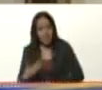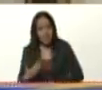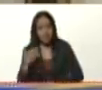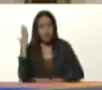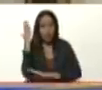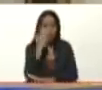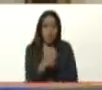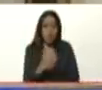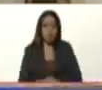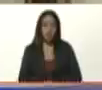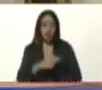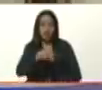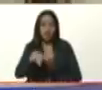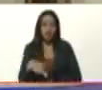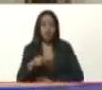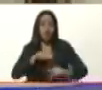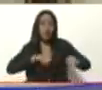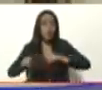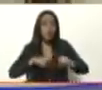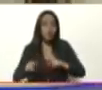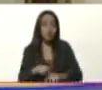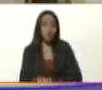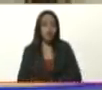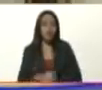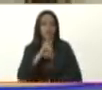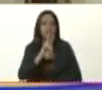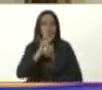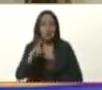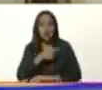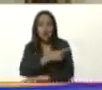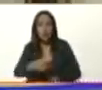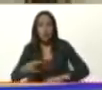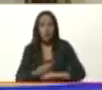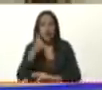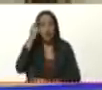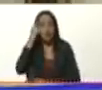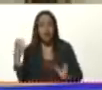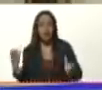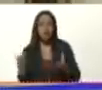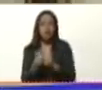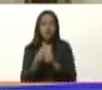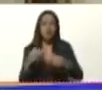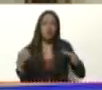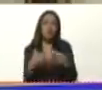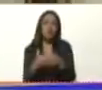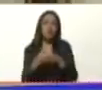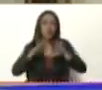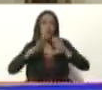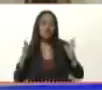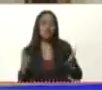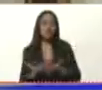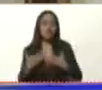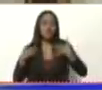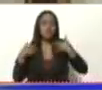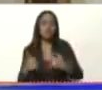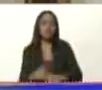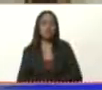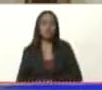ordena. Nosotros estamos coordinados 24 horas del día con la Organización Mundial de la Salud y con la